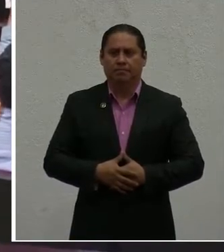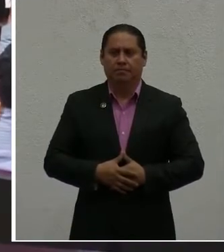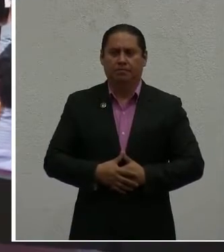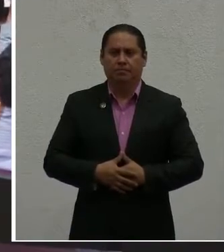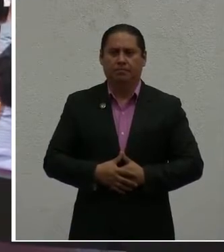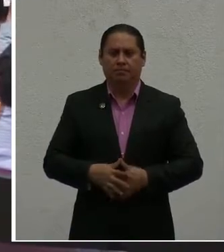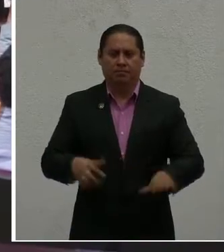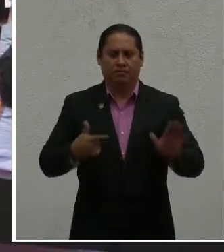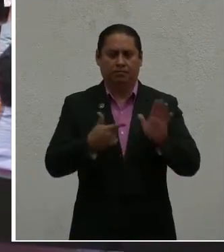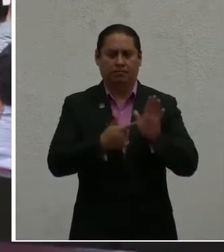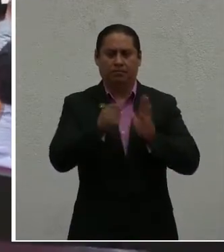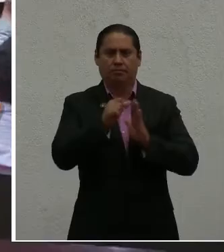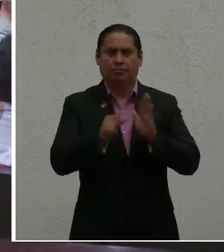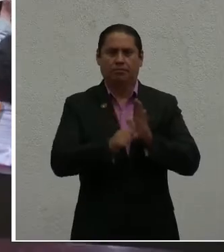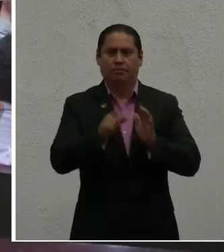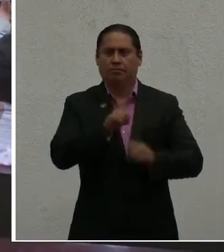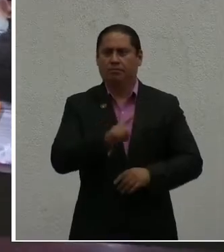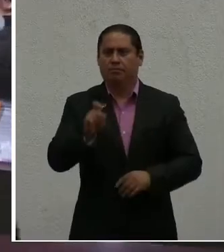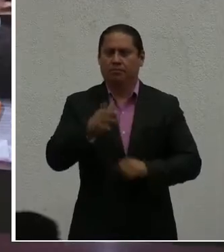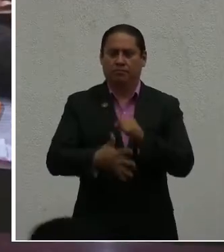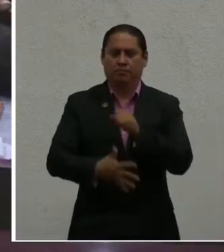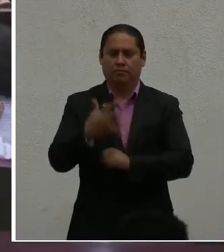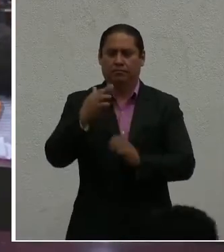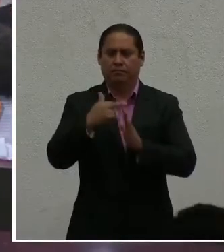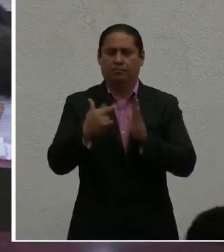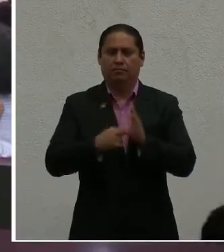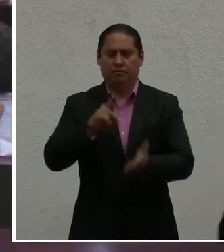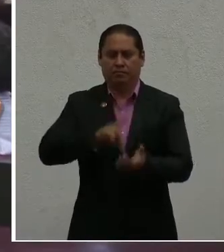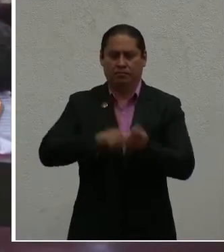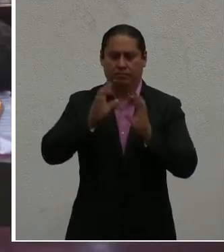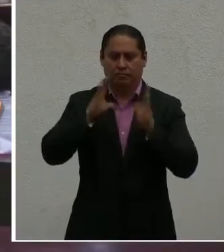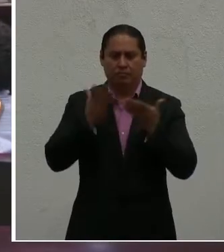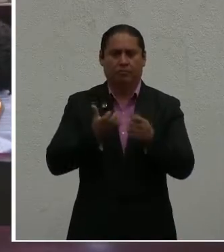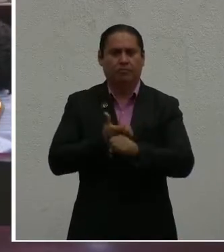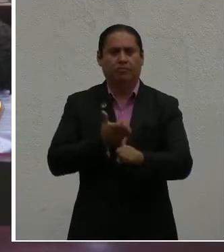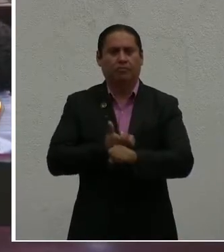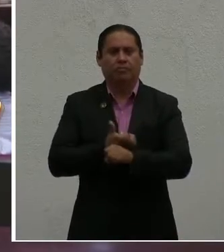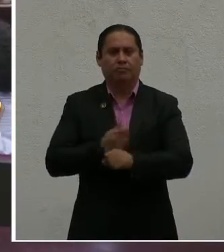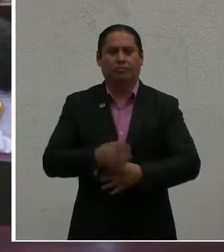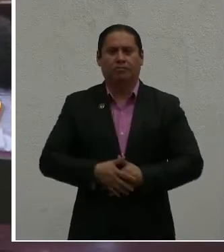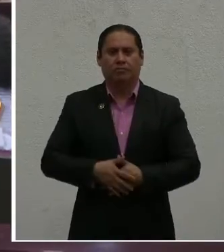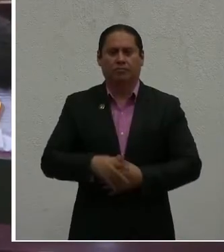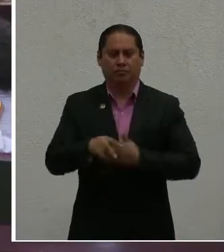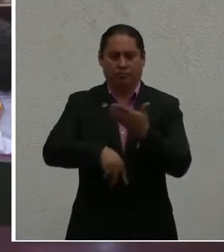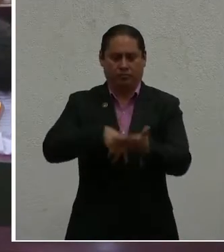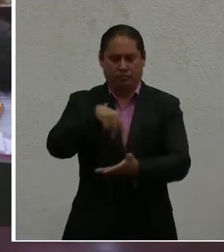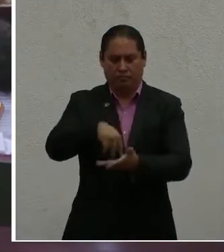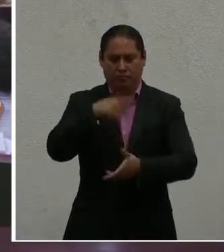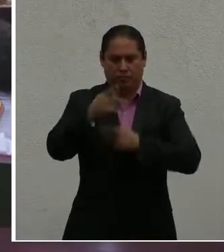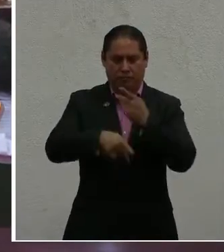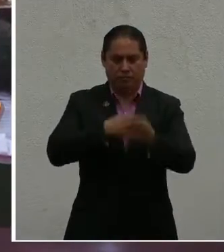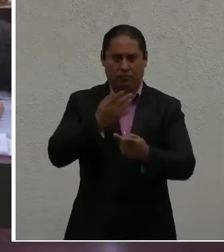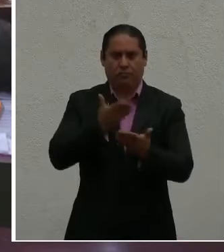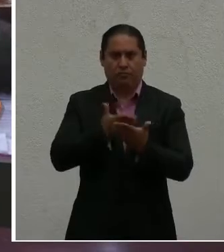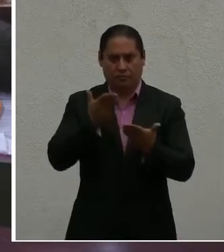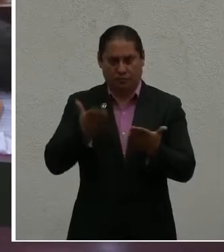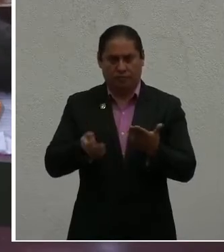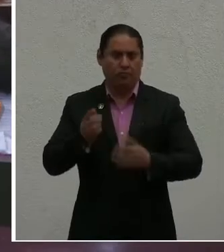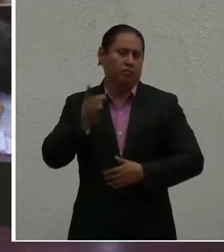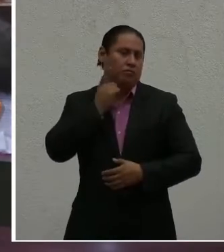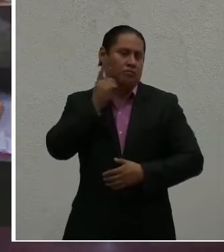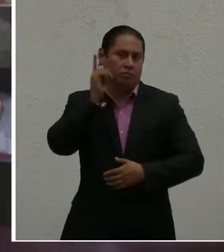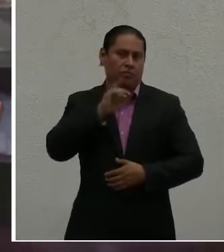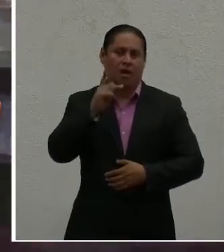Con fundamento en el artículo 115 del Reglamento Interior de este Poder Legislativo, se concede el uso de la palabra a la